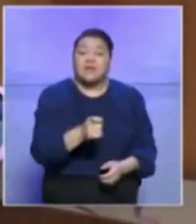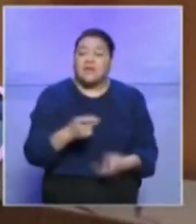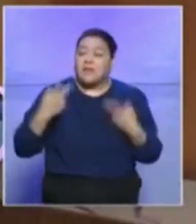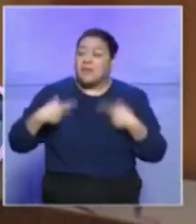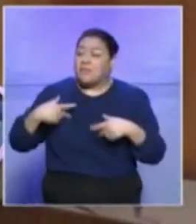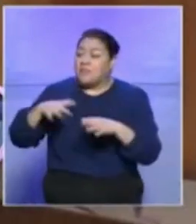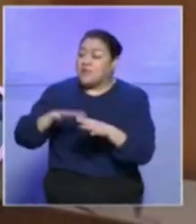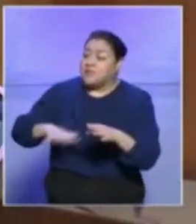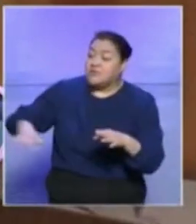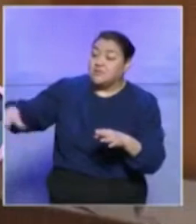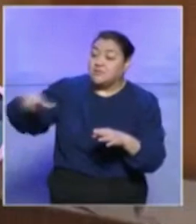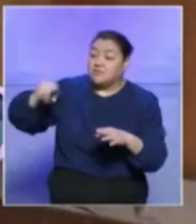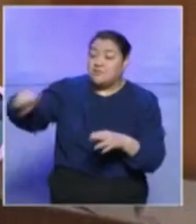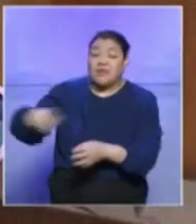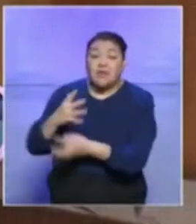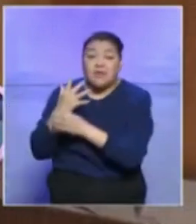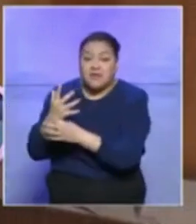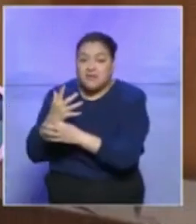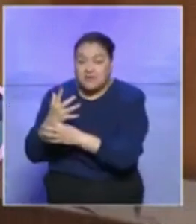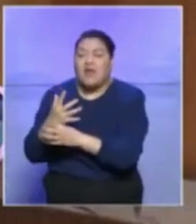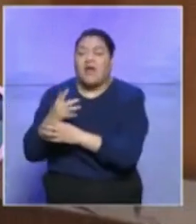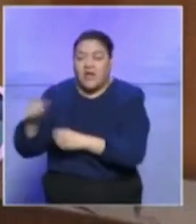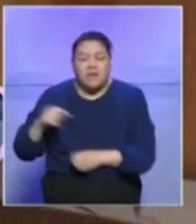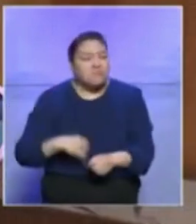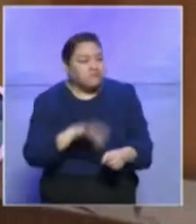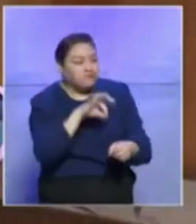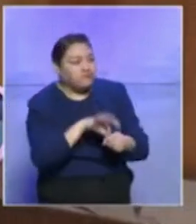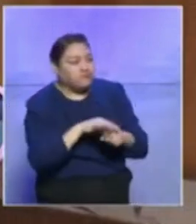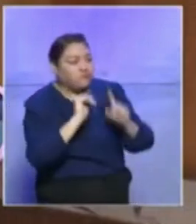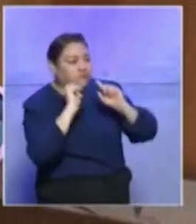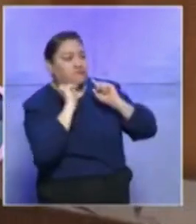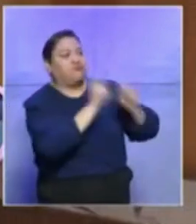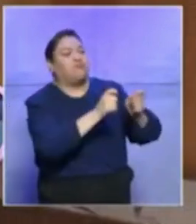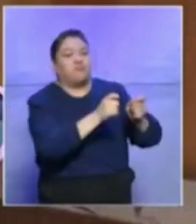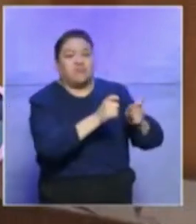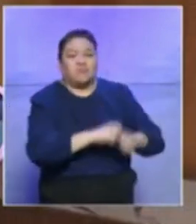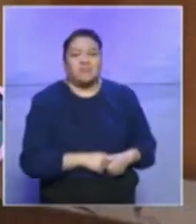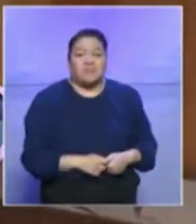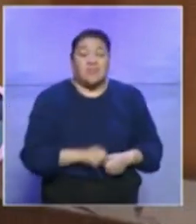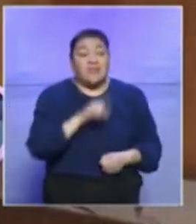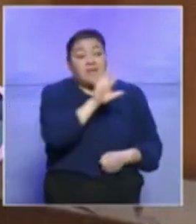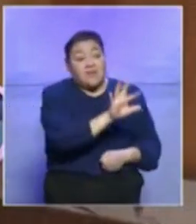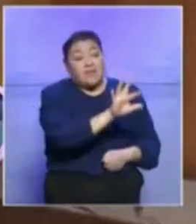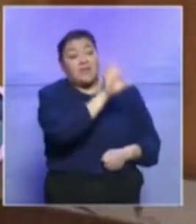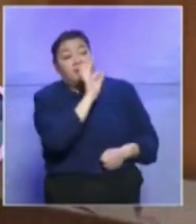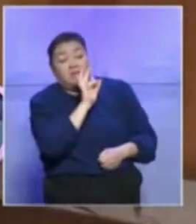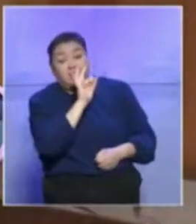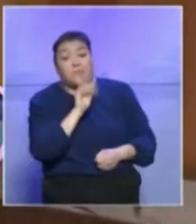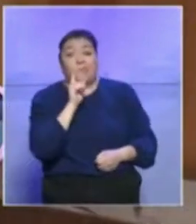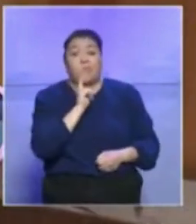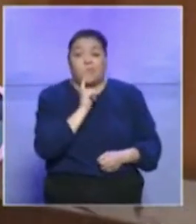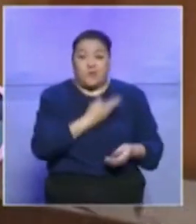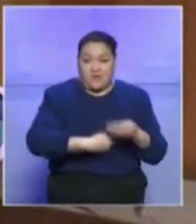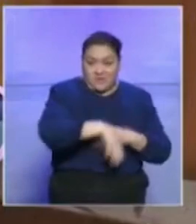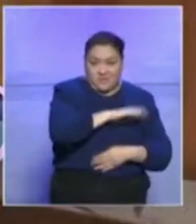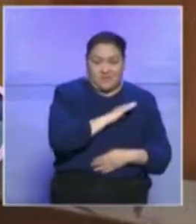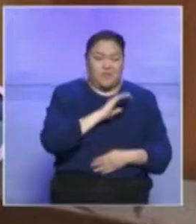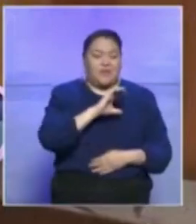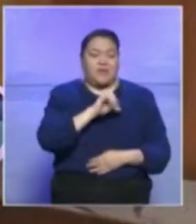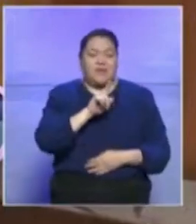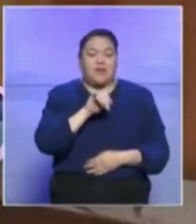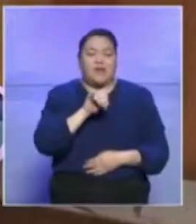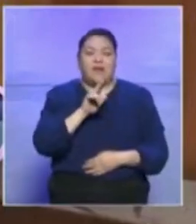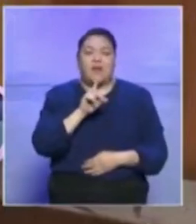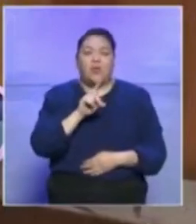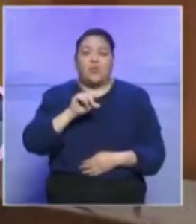mexicano ha expresado a través de sus votos. La elección de Claudia Sheinbaum Pardo como